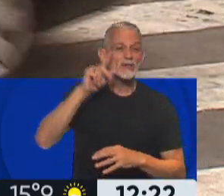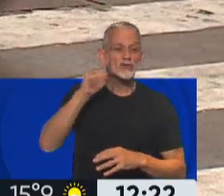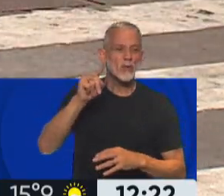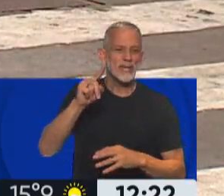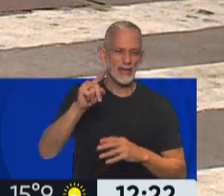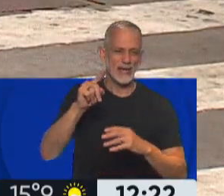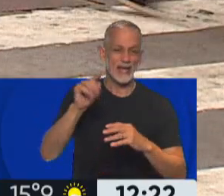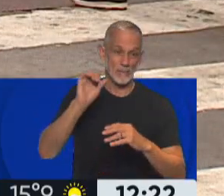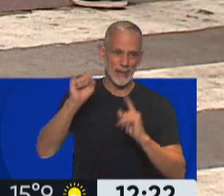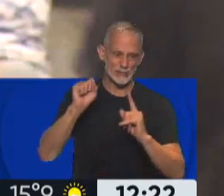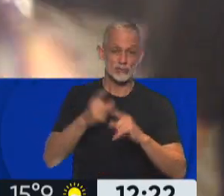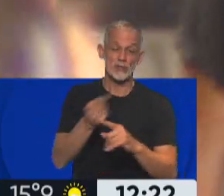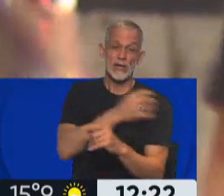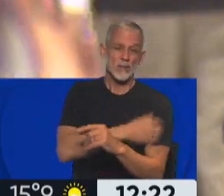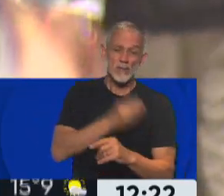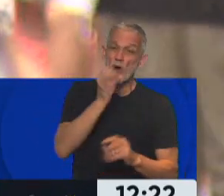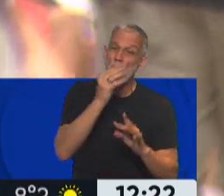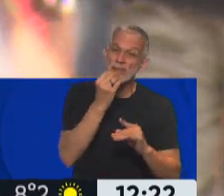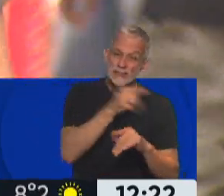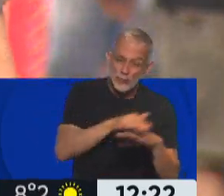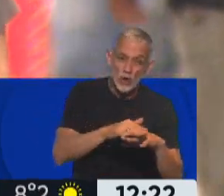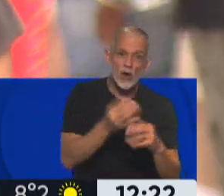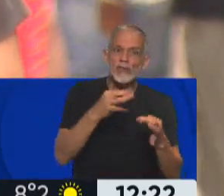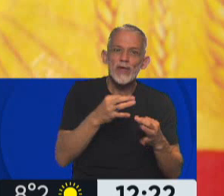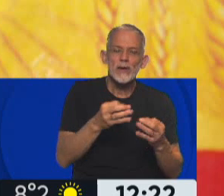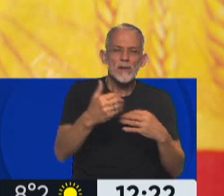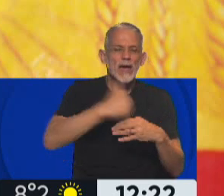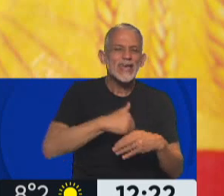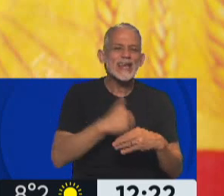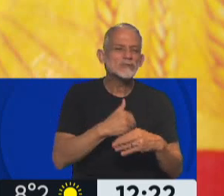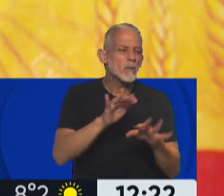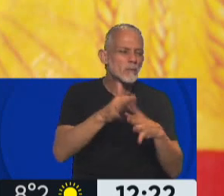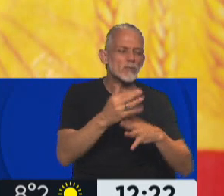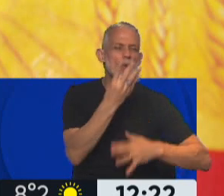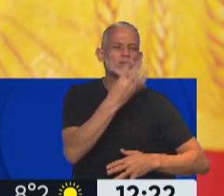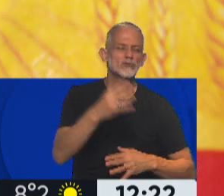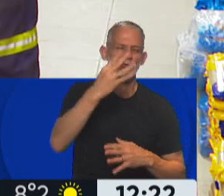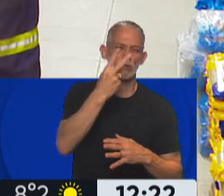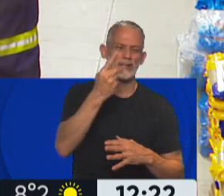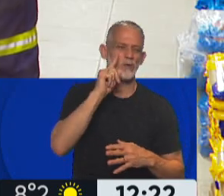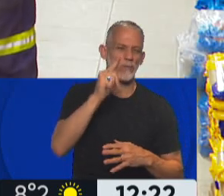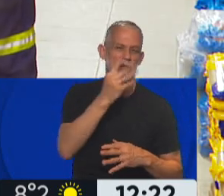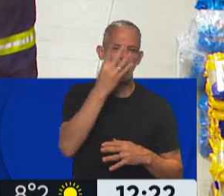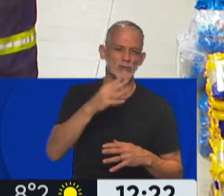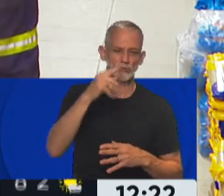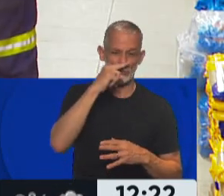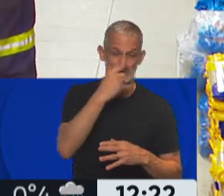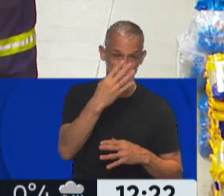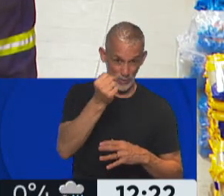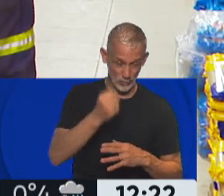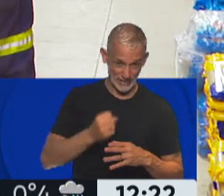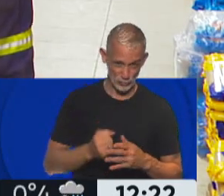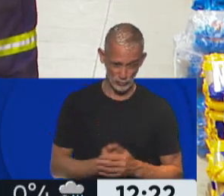pesos en agosto y para no ser indigente debió tener un ingreso de al menos 421.474